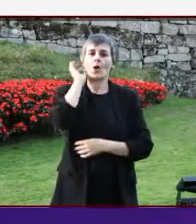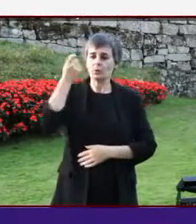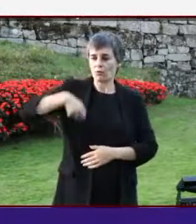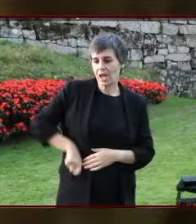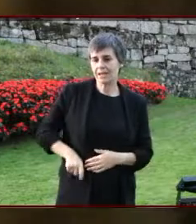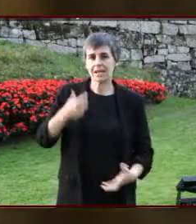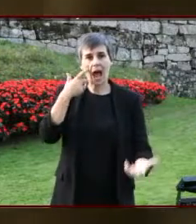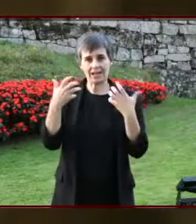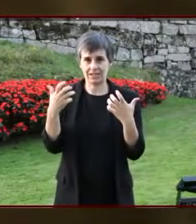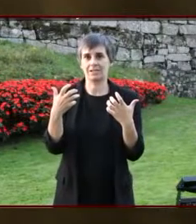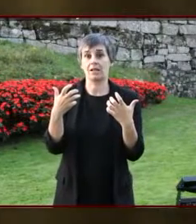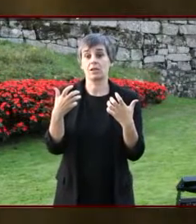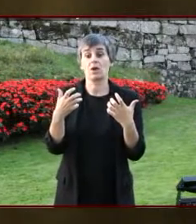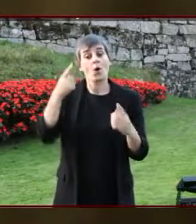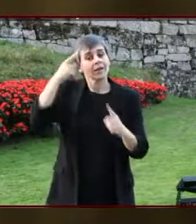novas oportunidades laborais.